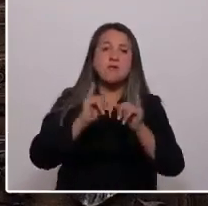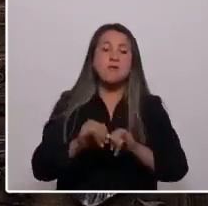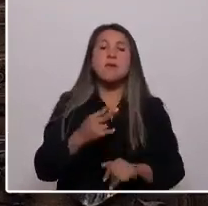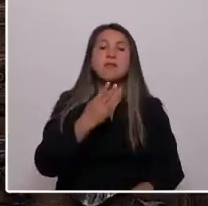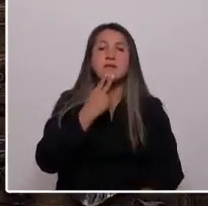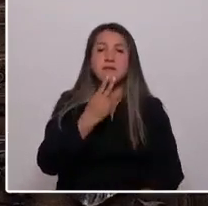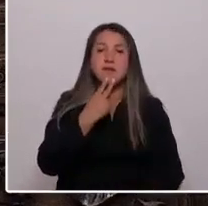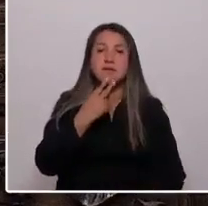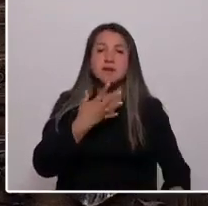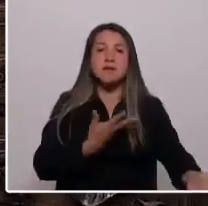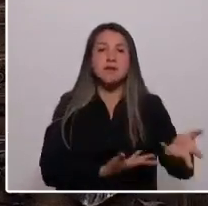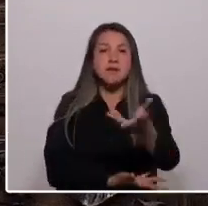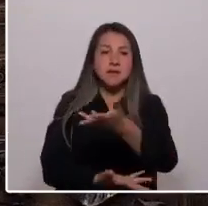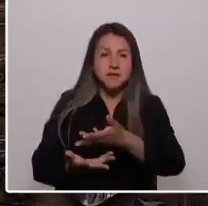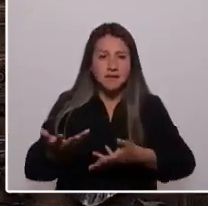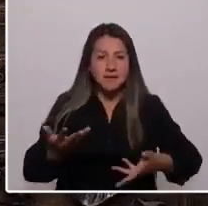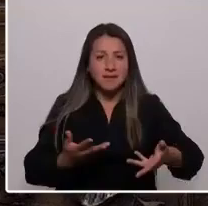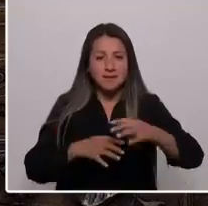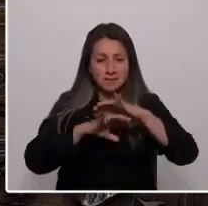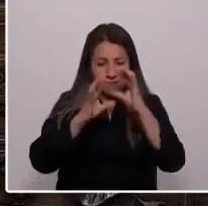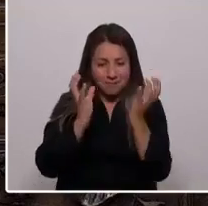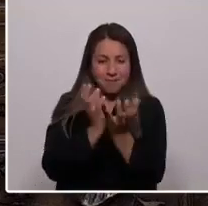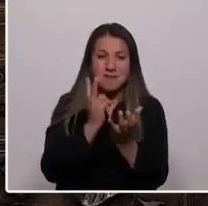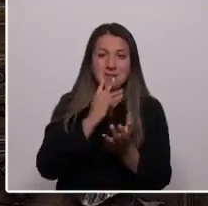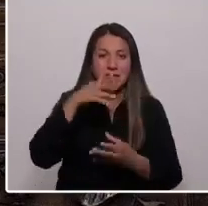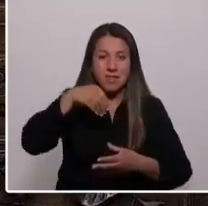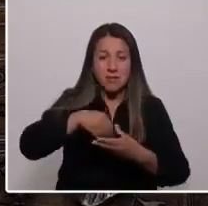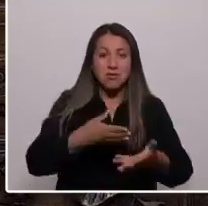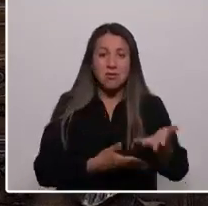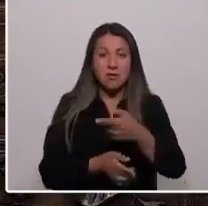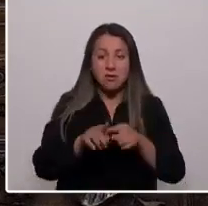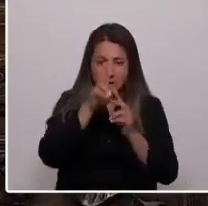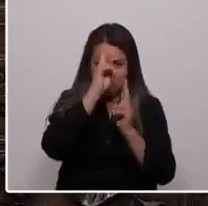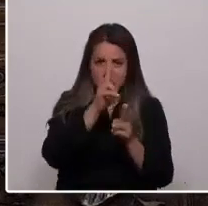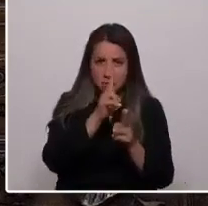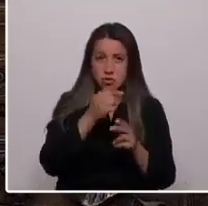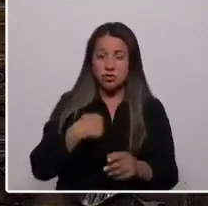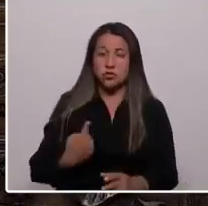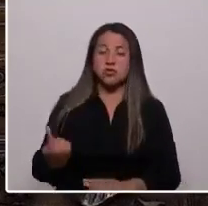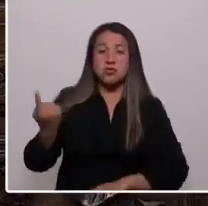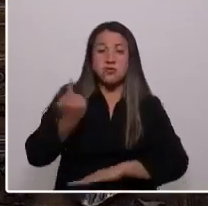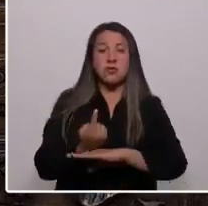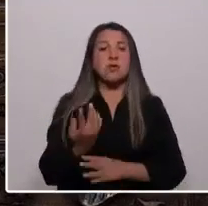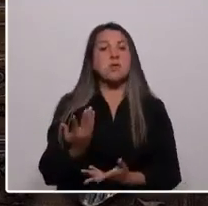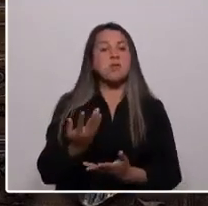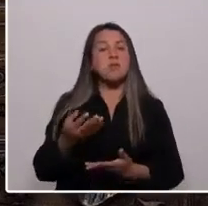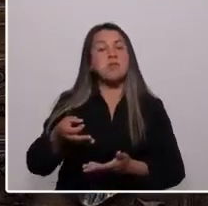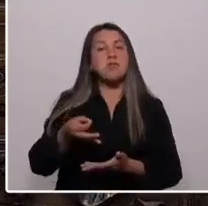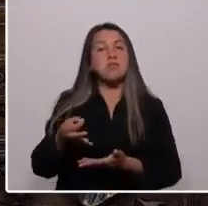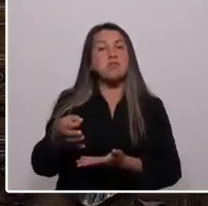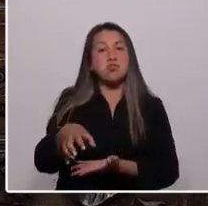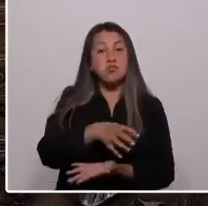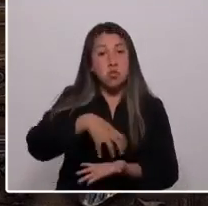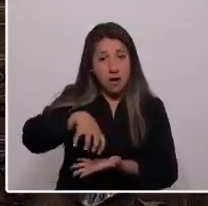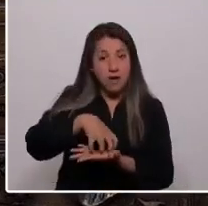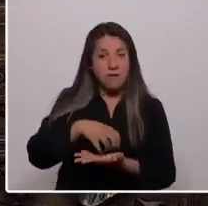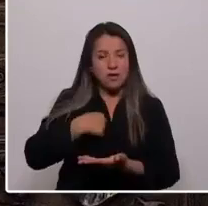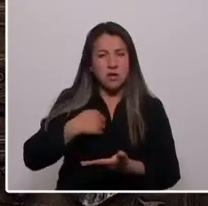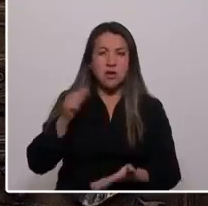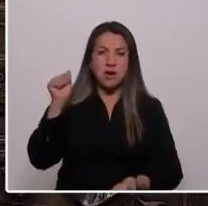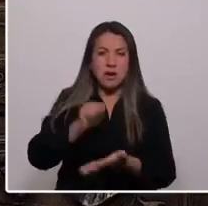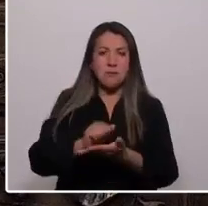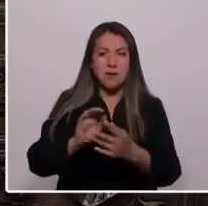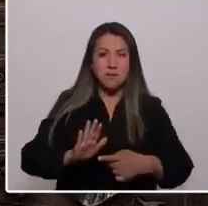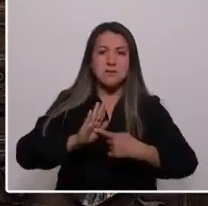que habitan en un territorio determinado vengo aquí como pueblo también para reclamar y para presentar